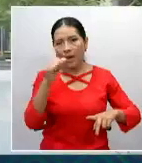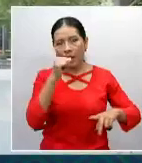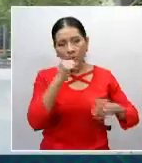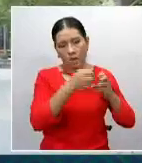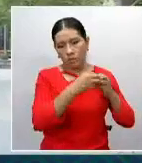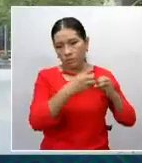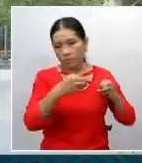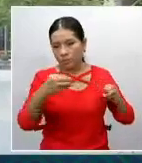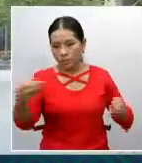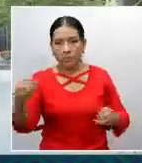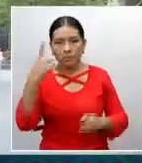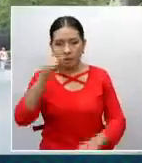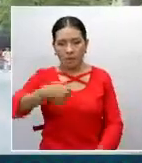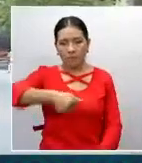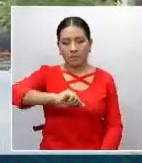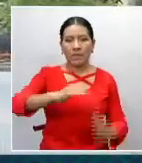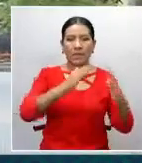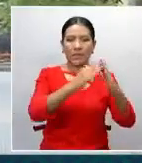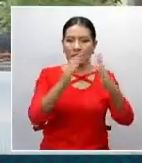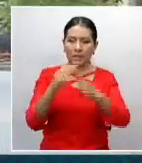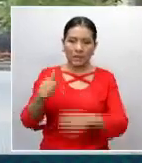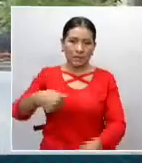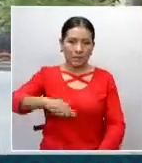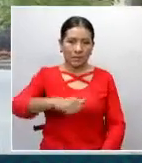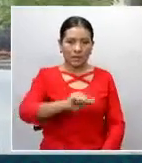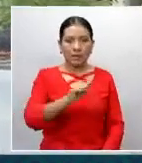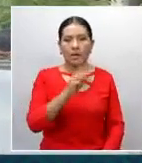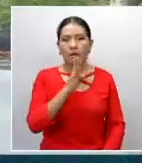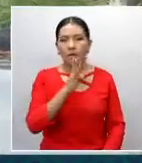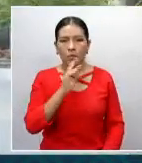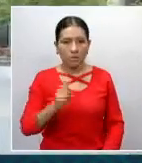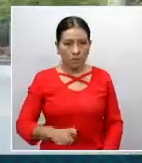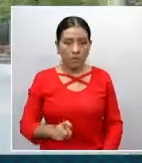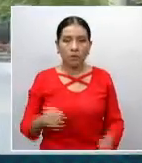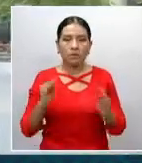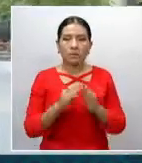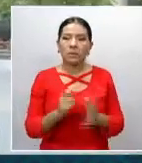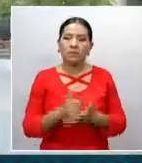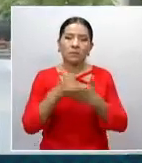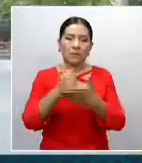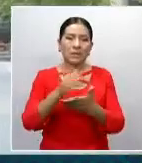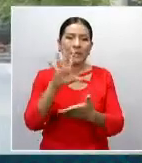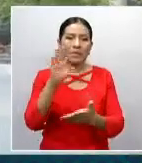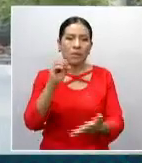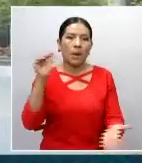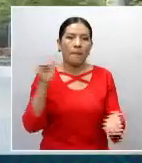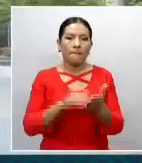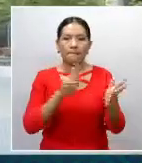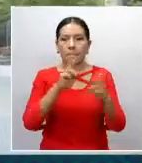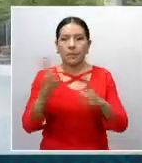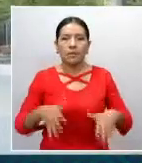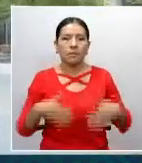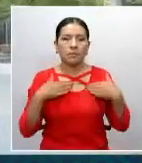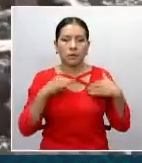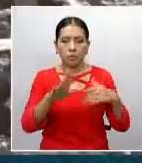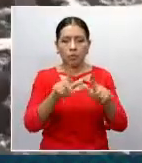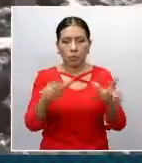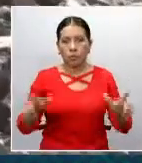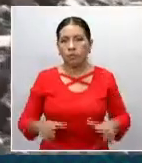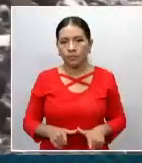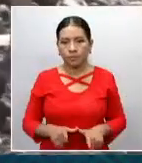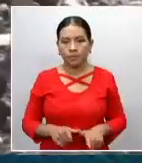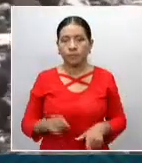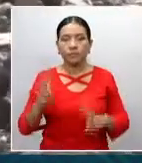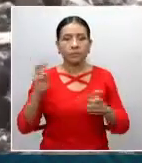Tiquipaya coadyuvará para poder hacer el manejo de este tanque, pero principalmente para abastecer a más de 50.000 habitantes en el distrito 5 de este municipio. La